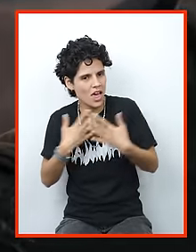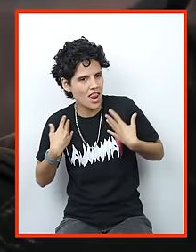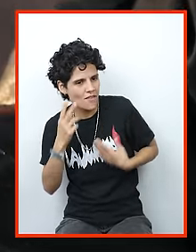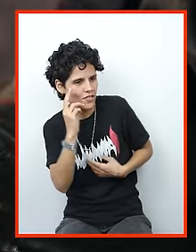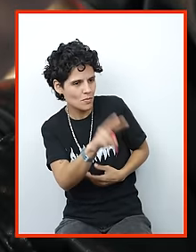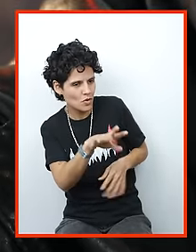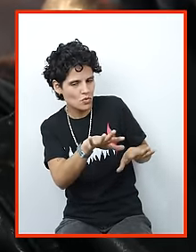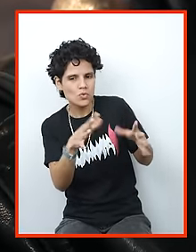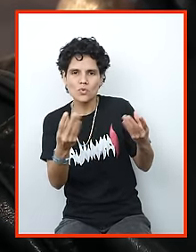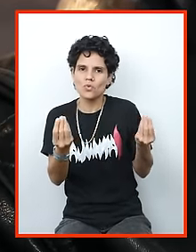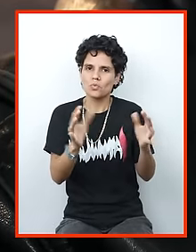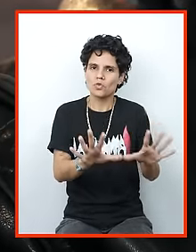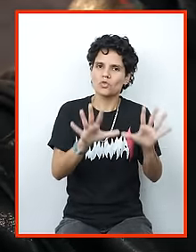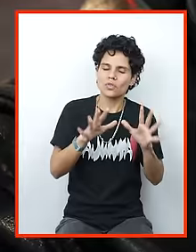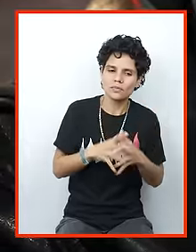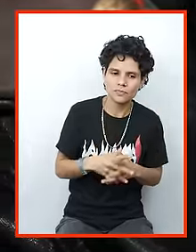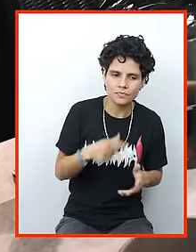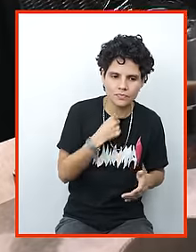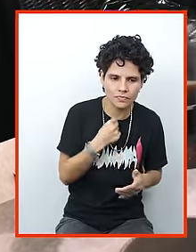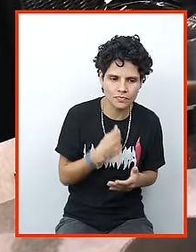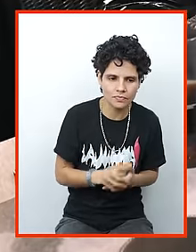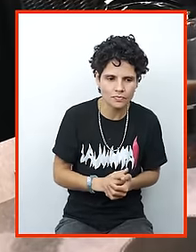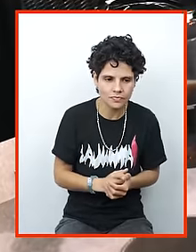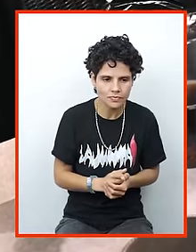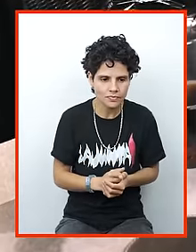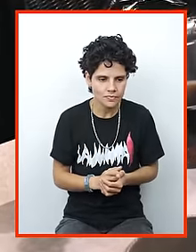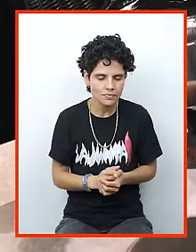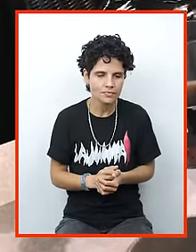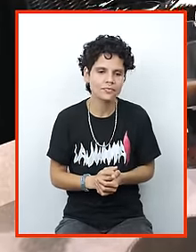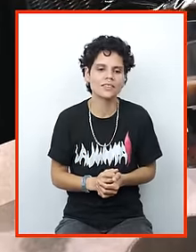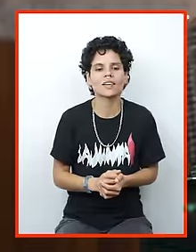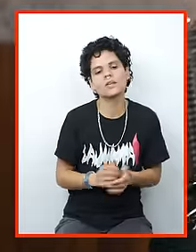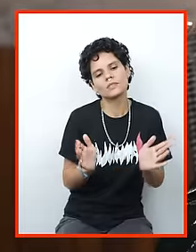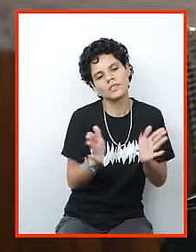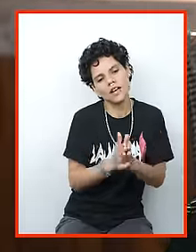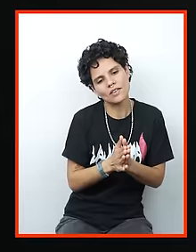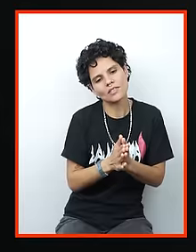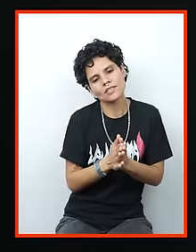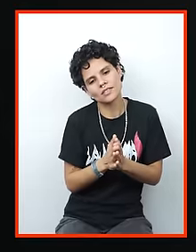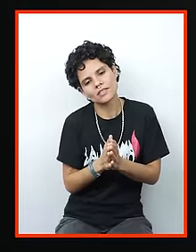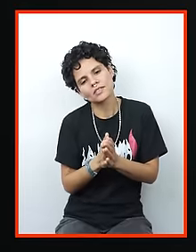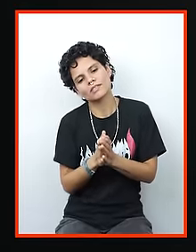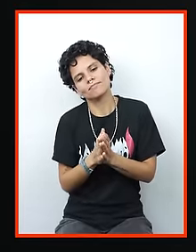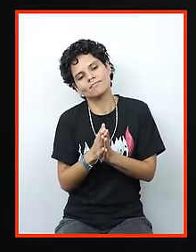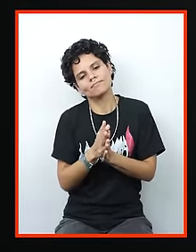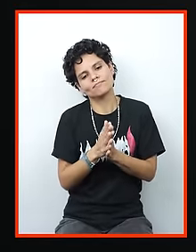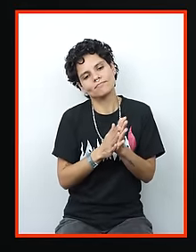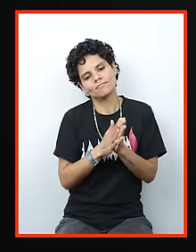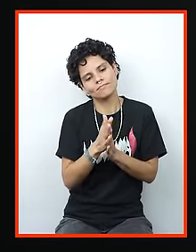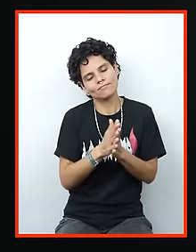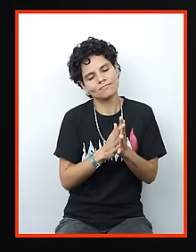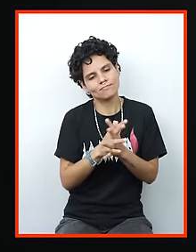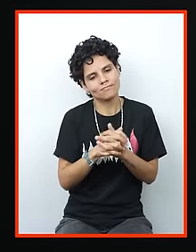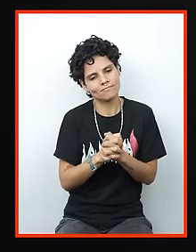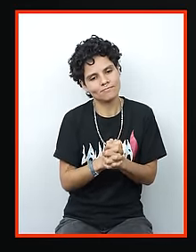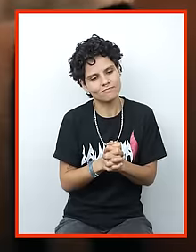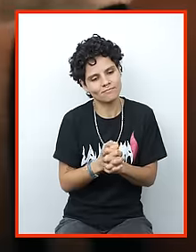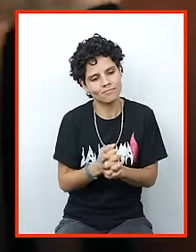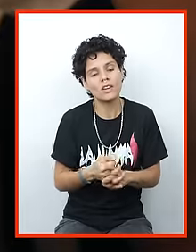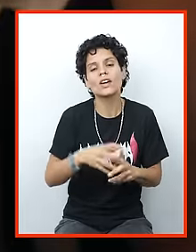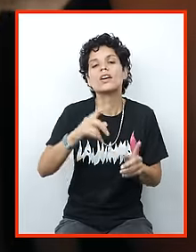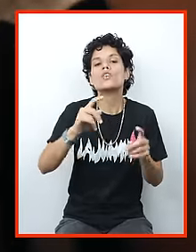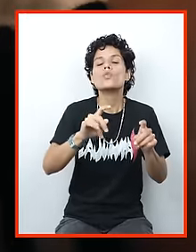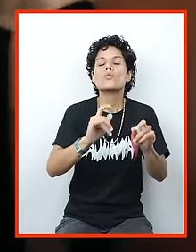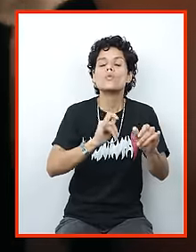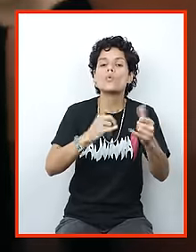poleritas, entonces, no, es bonito ver eso, es bacán. Creo que le hagamos un aplauso a Juega en Línea, que entra a nuestro programa Juega en Línea. Podemos decir en